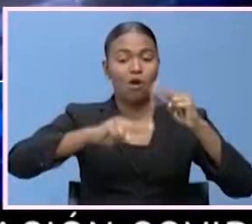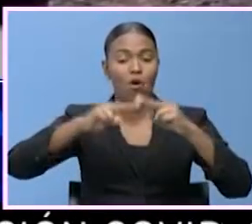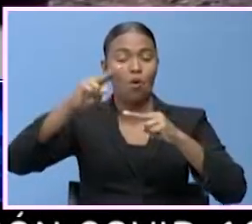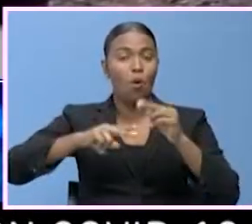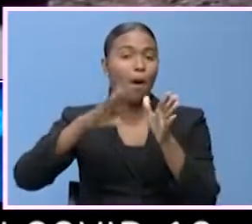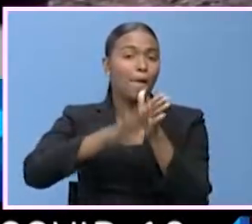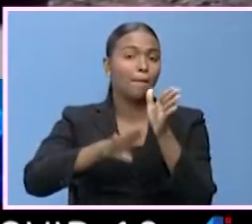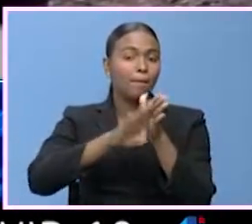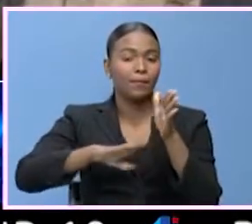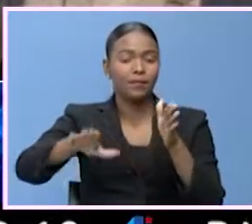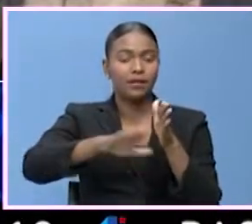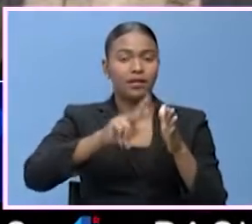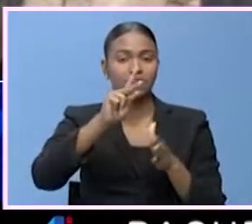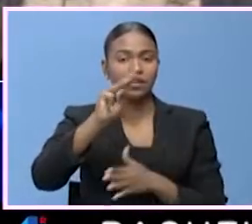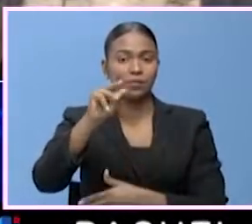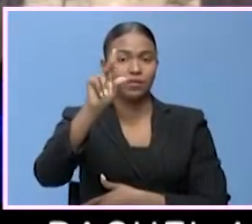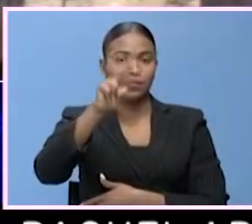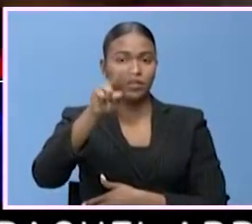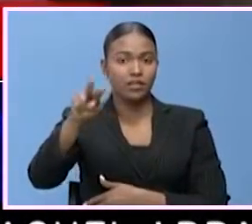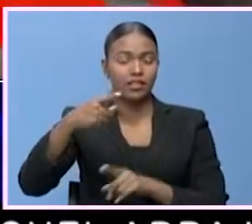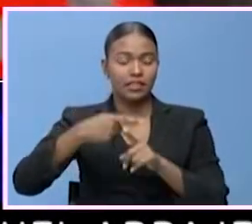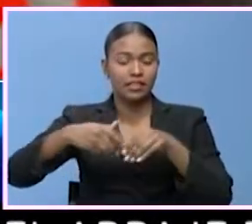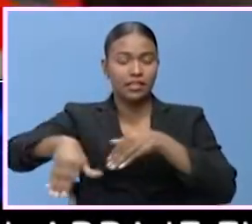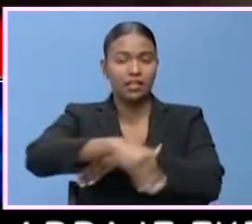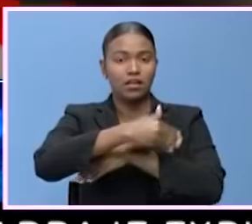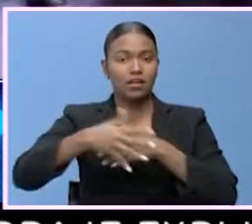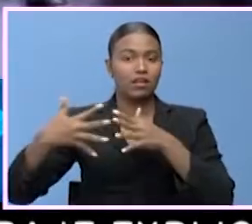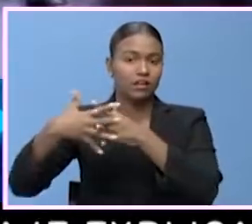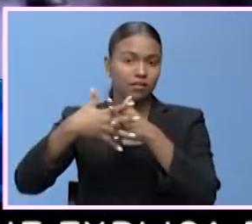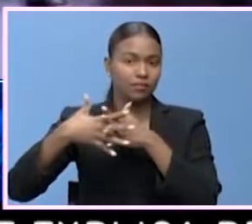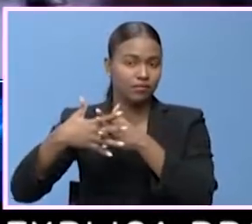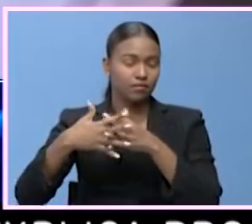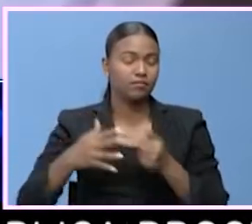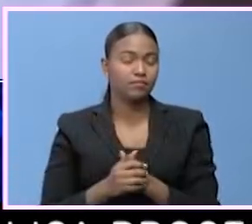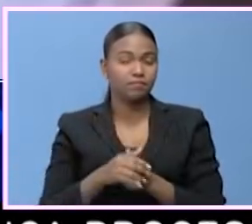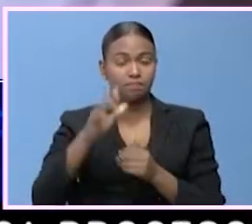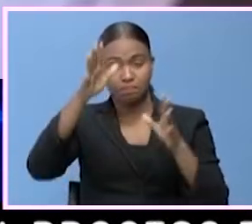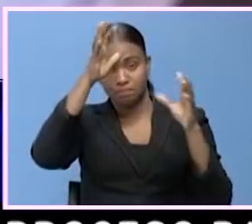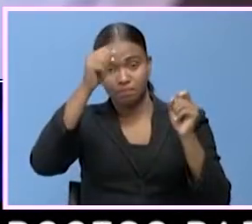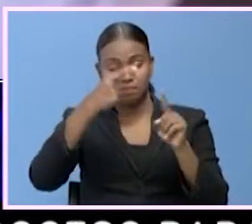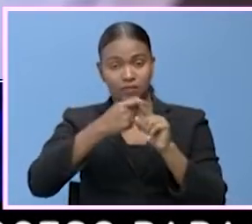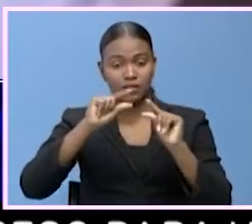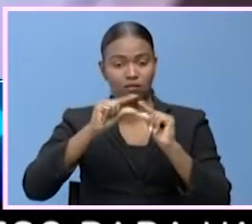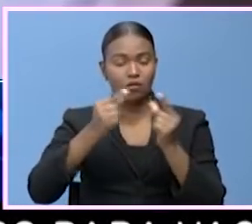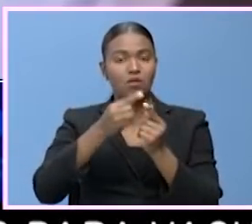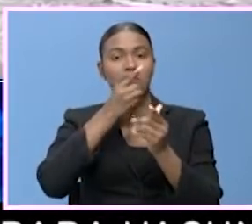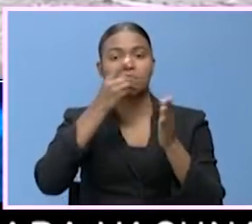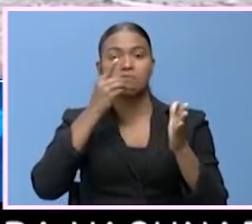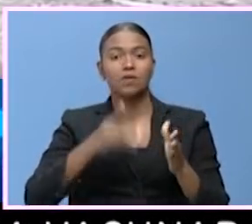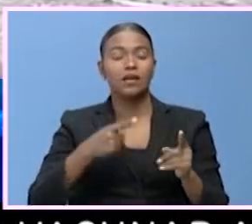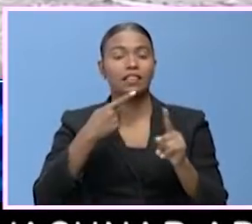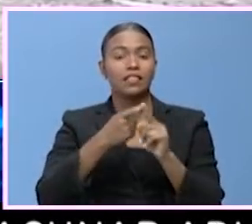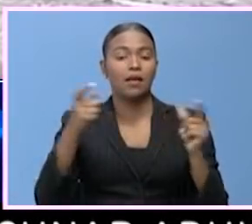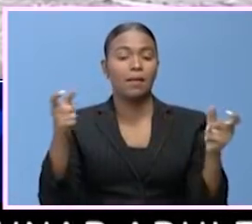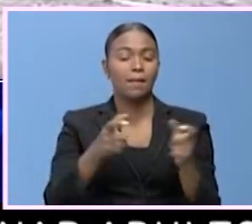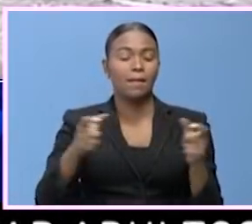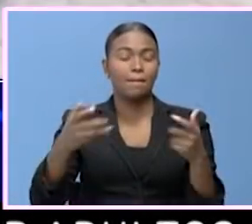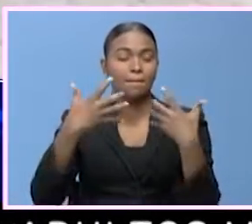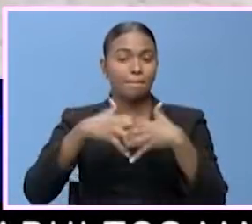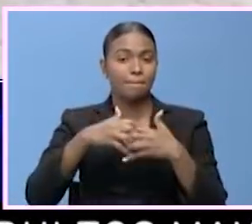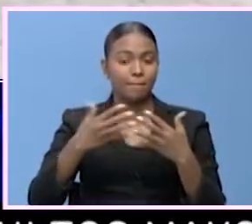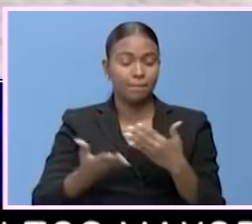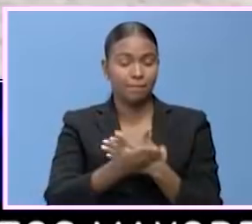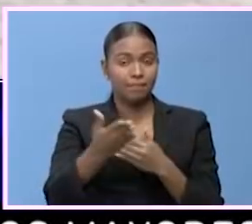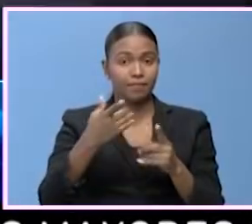costo ubicado en el kilómetro 22 de la autopista Las Américas. El presidente de la Confederación Dominicana de las Micro, Pequeñas y